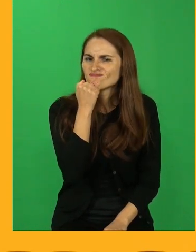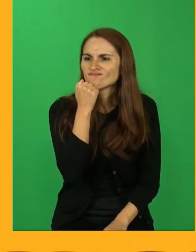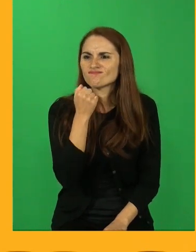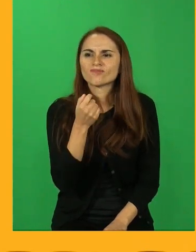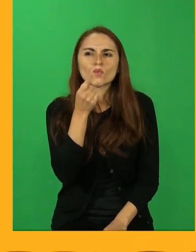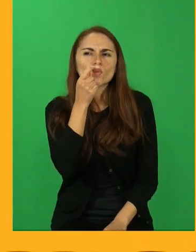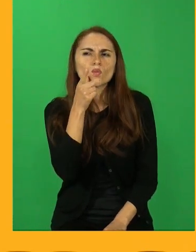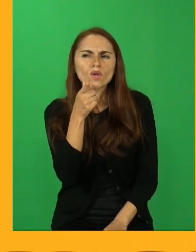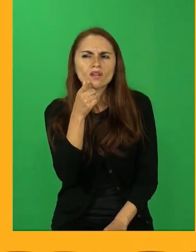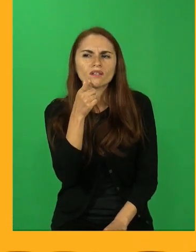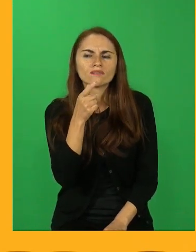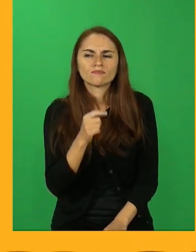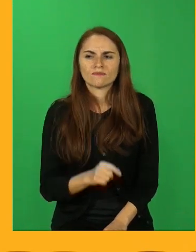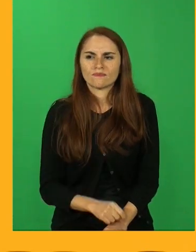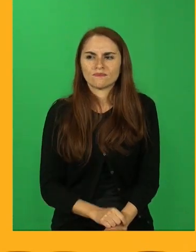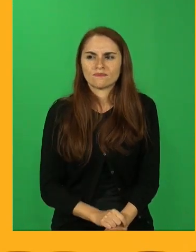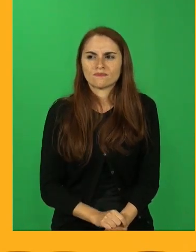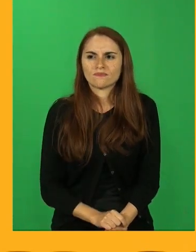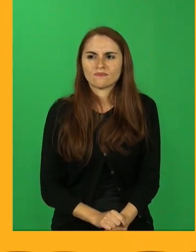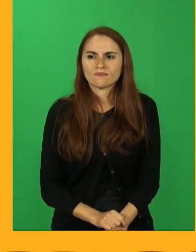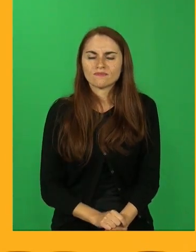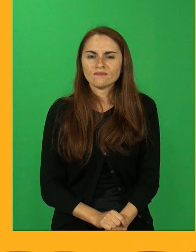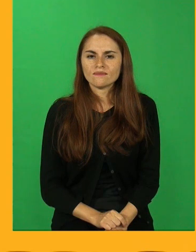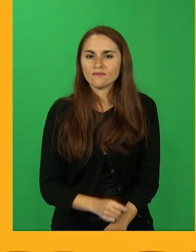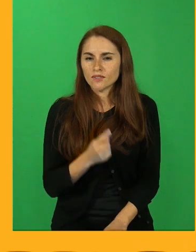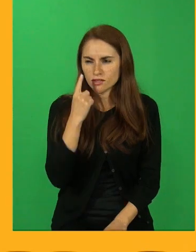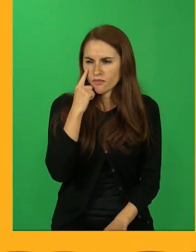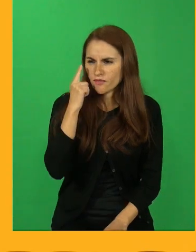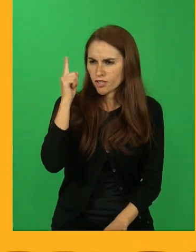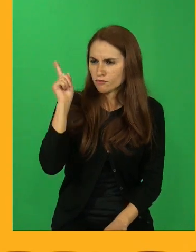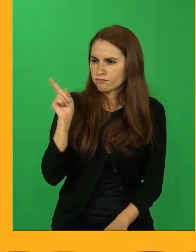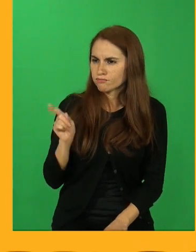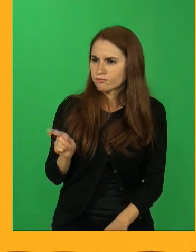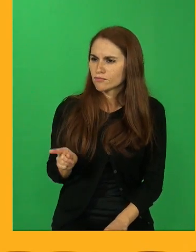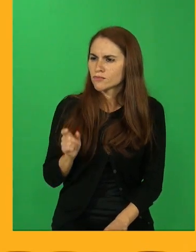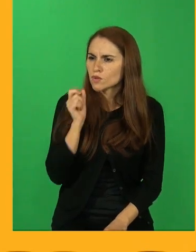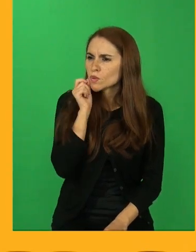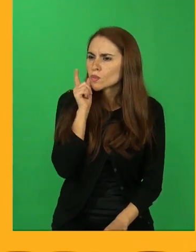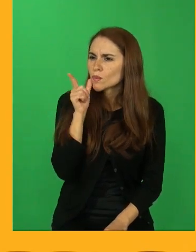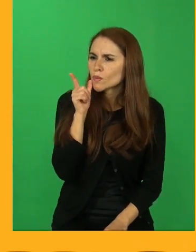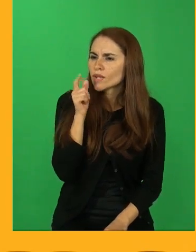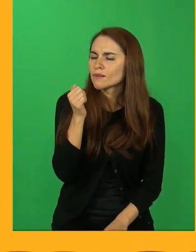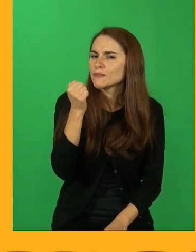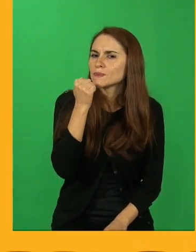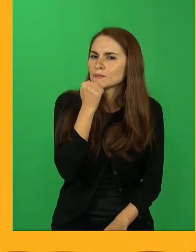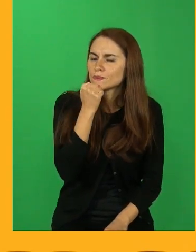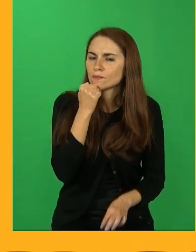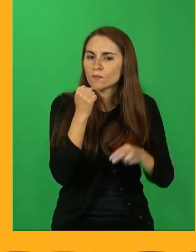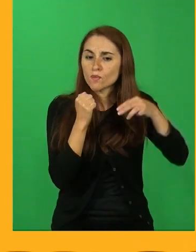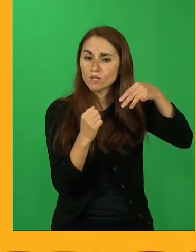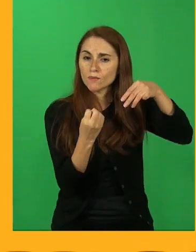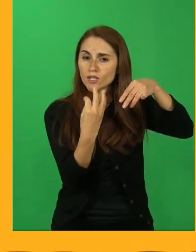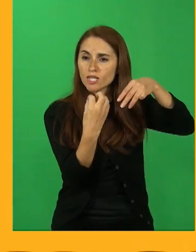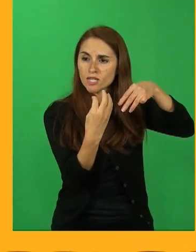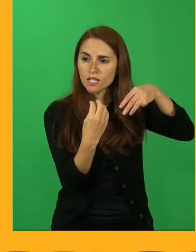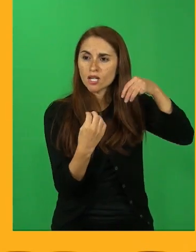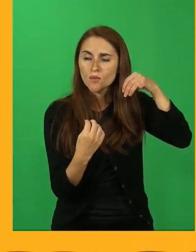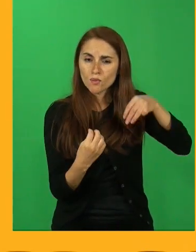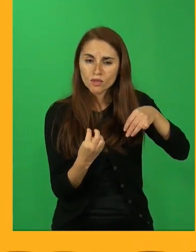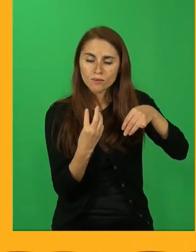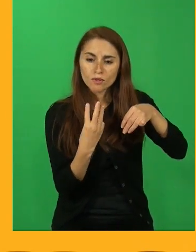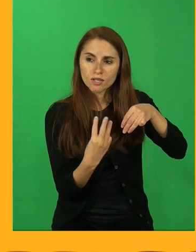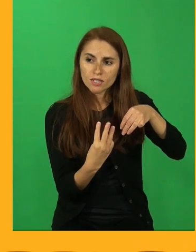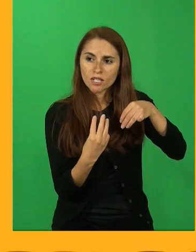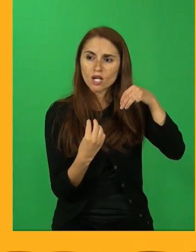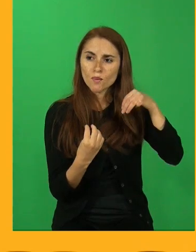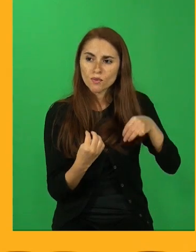correcta? No es correcta. Fíjate bien, múltiplos de 10, múltiplos de 3, múltiplos de